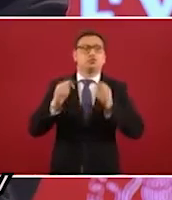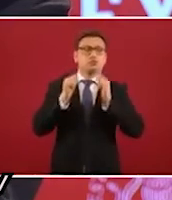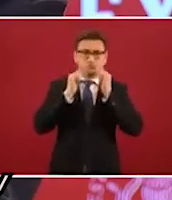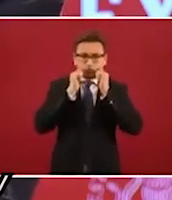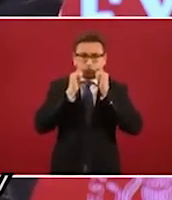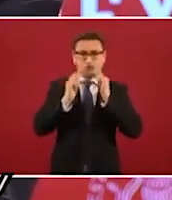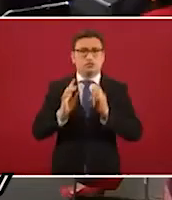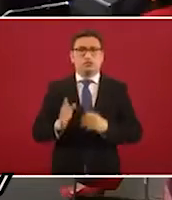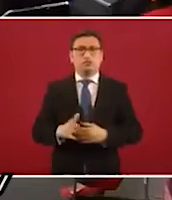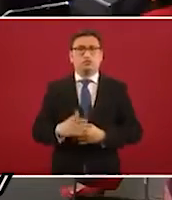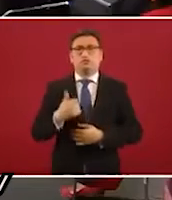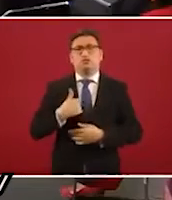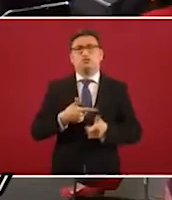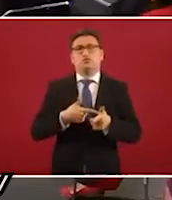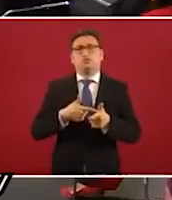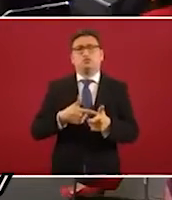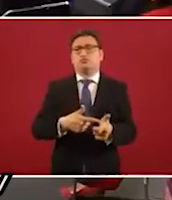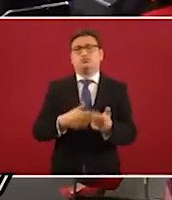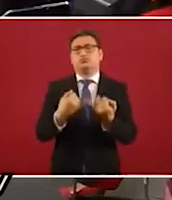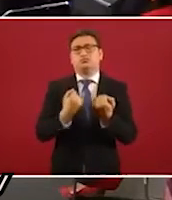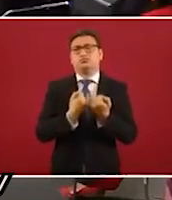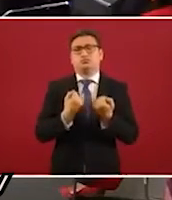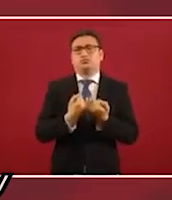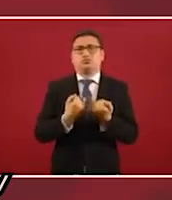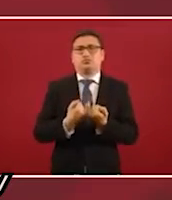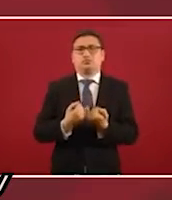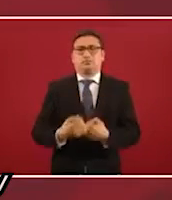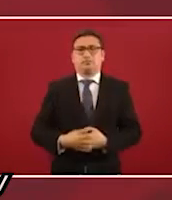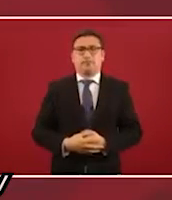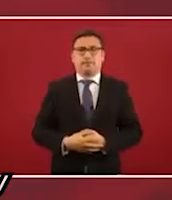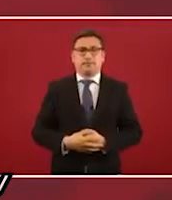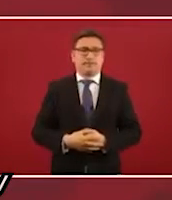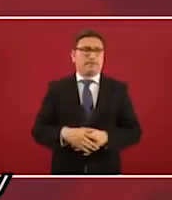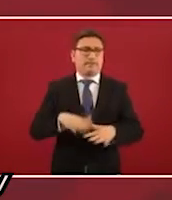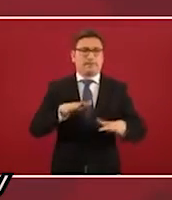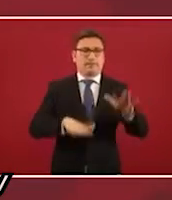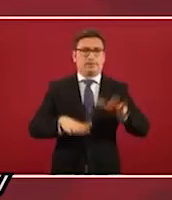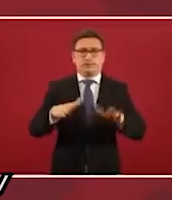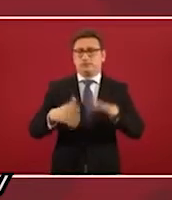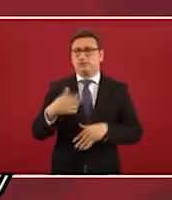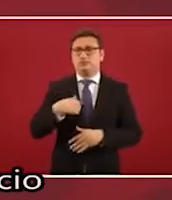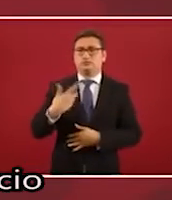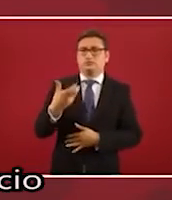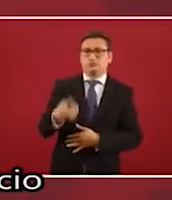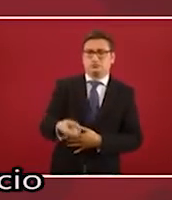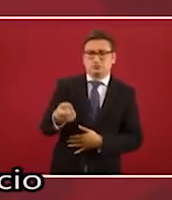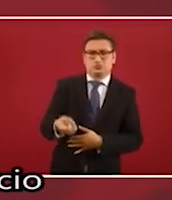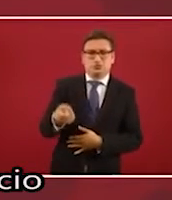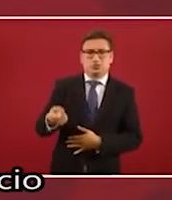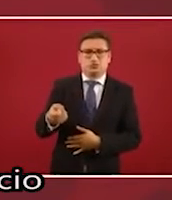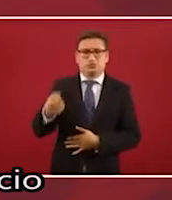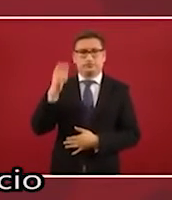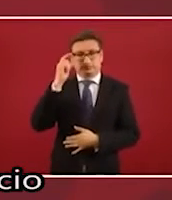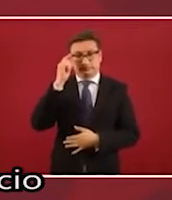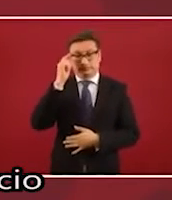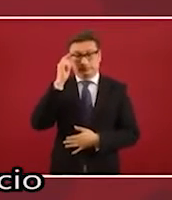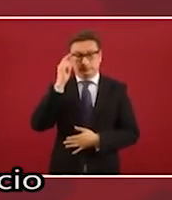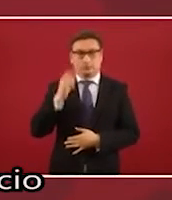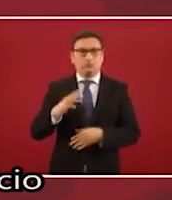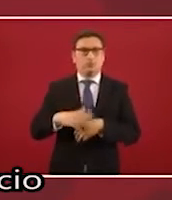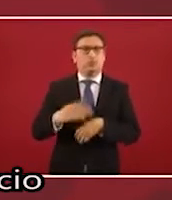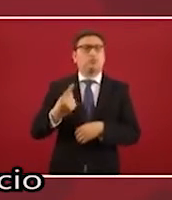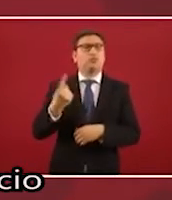una actitud conciliadora con televisión azteca y la sutileza de mencionar los adeudos fiscales de grandes empresas al